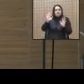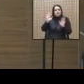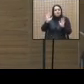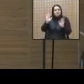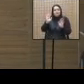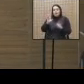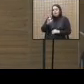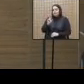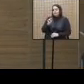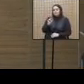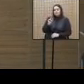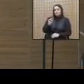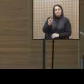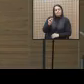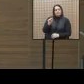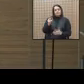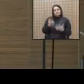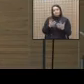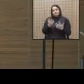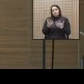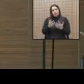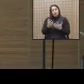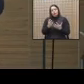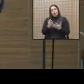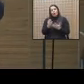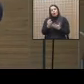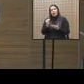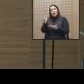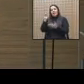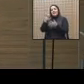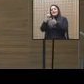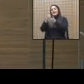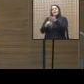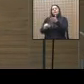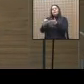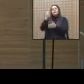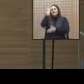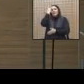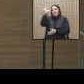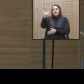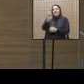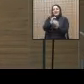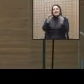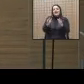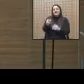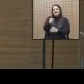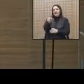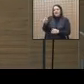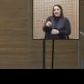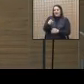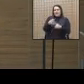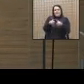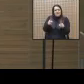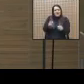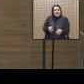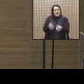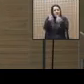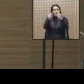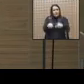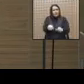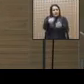no le resto intelectualidad a nadie ahí, pero que estemos de acuerdo en votar,